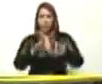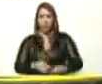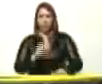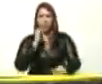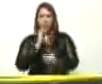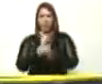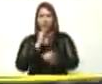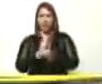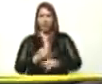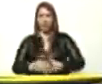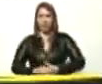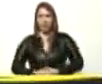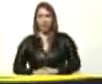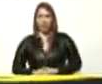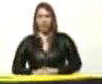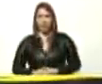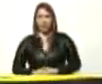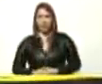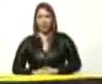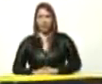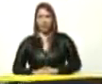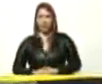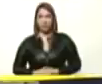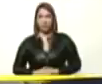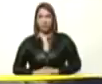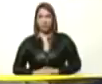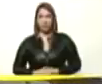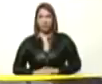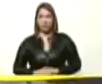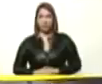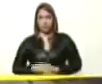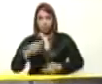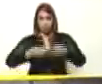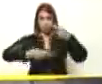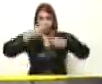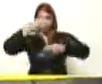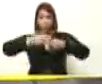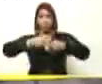y por todas las vías, que hay que construir,